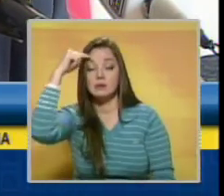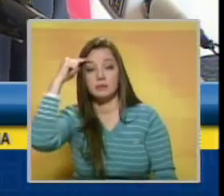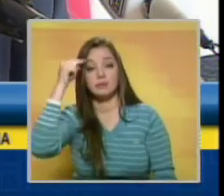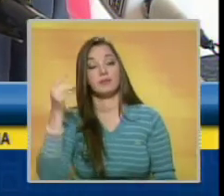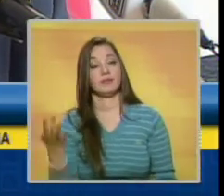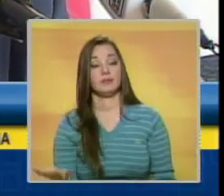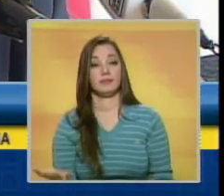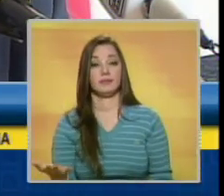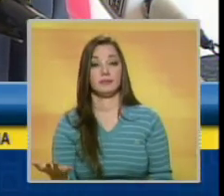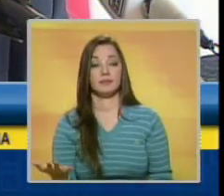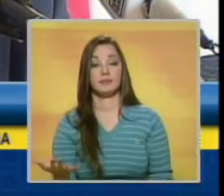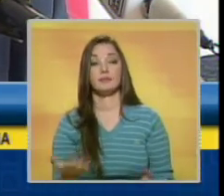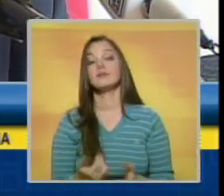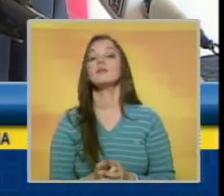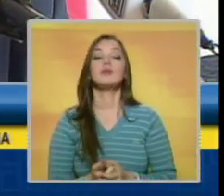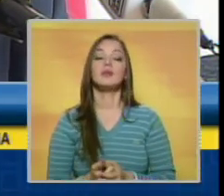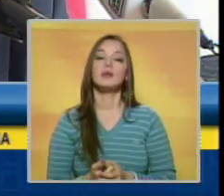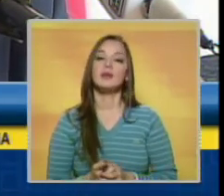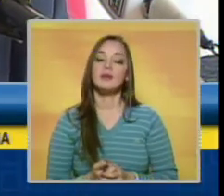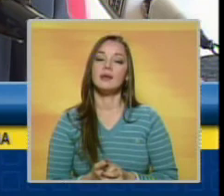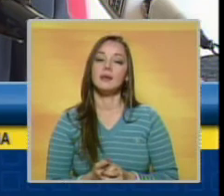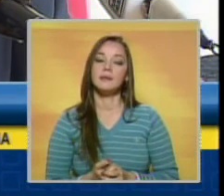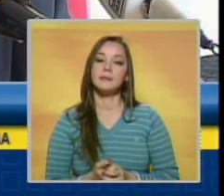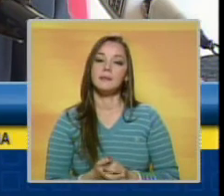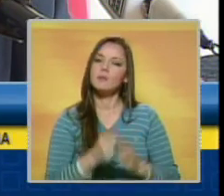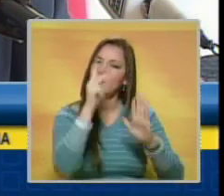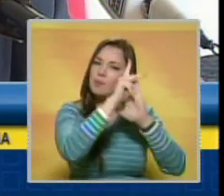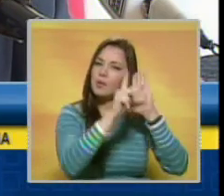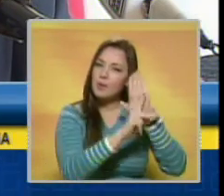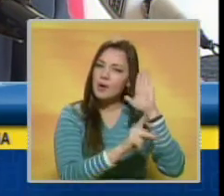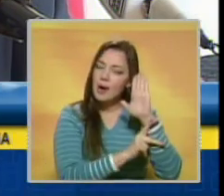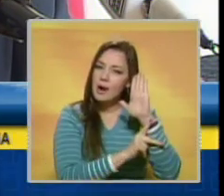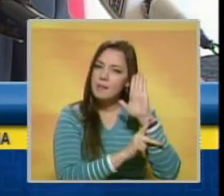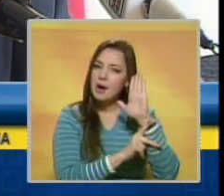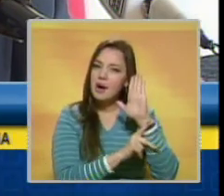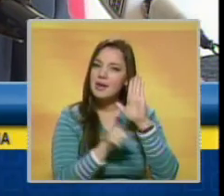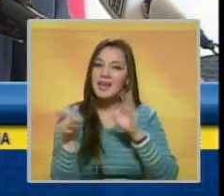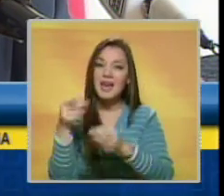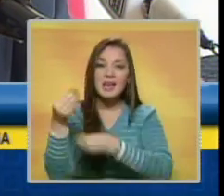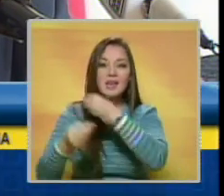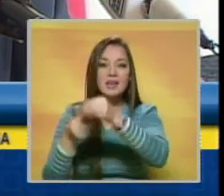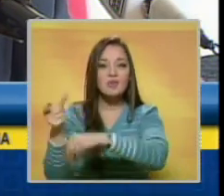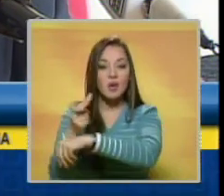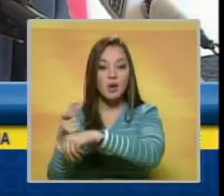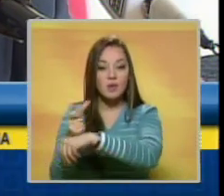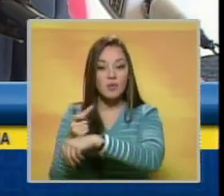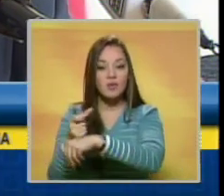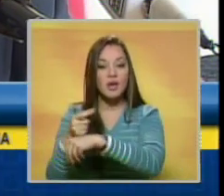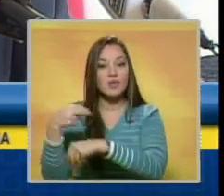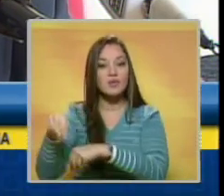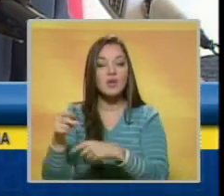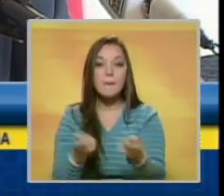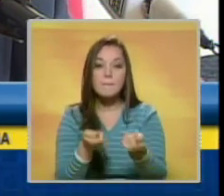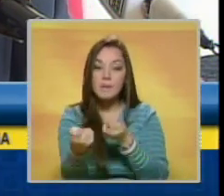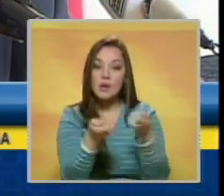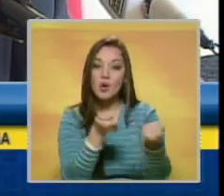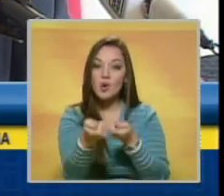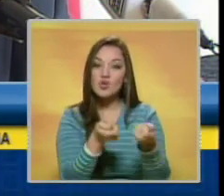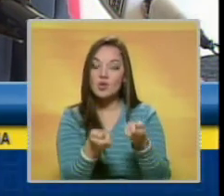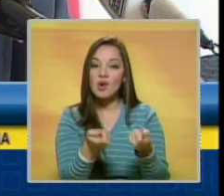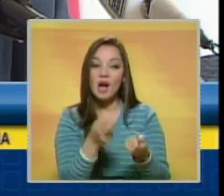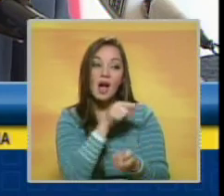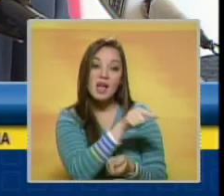Lamentablemente, los esfuerzos y programas desarrollados por el gobierno para controlar este